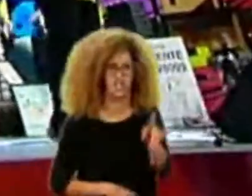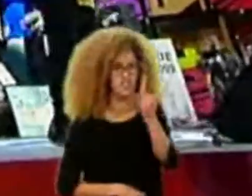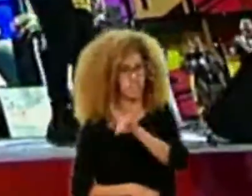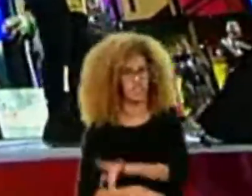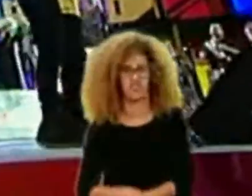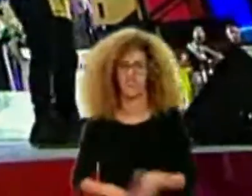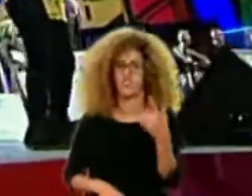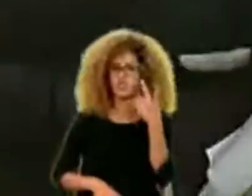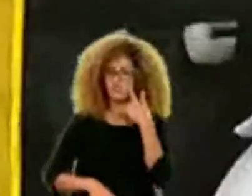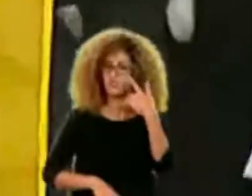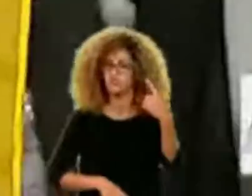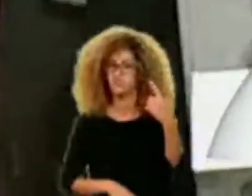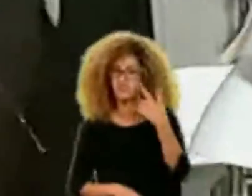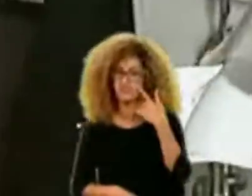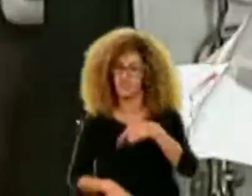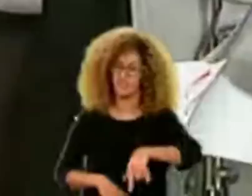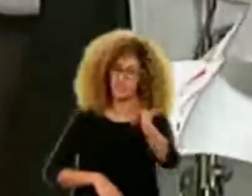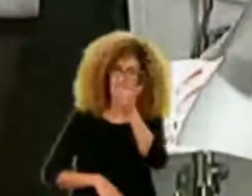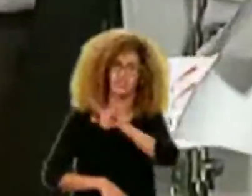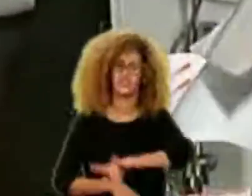joven canario.